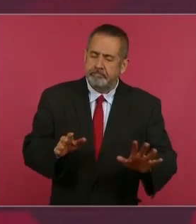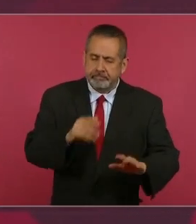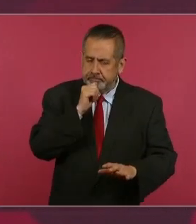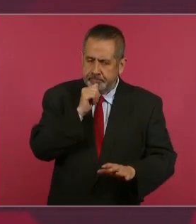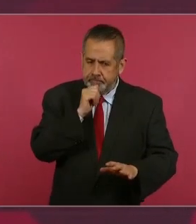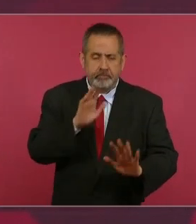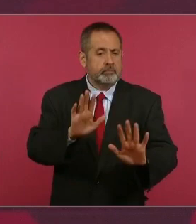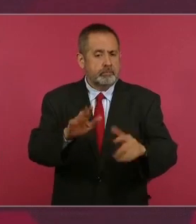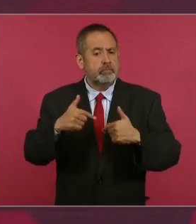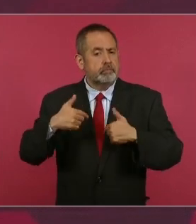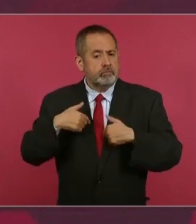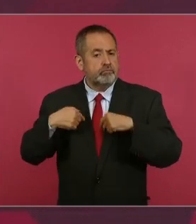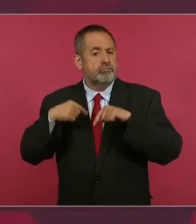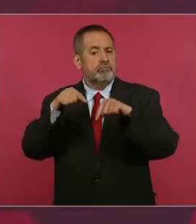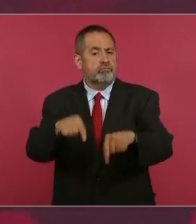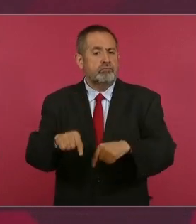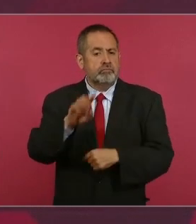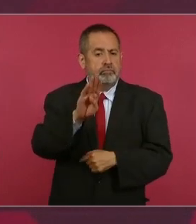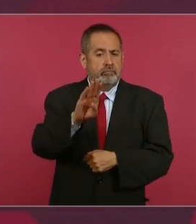Baja California,